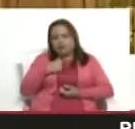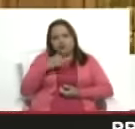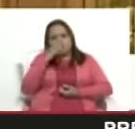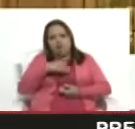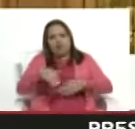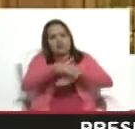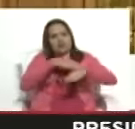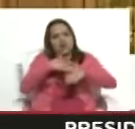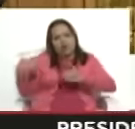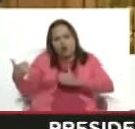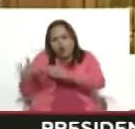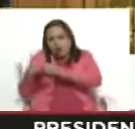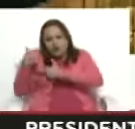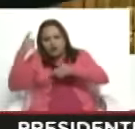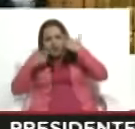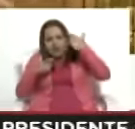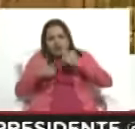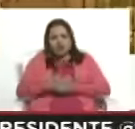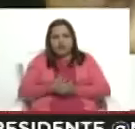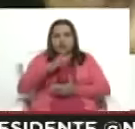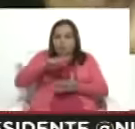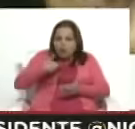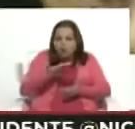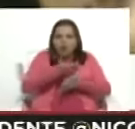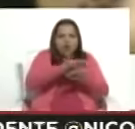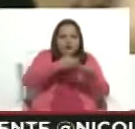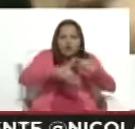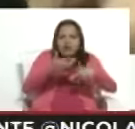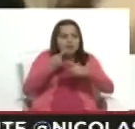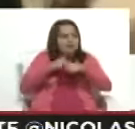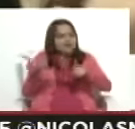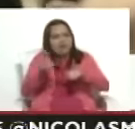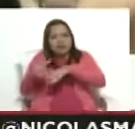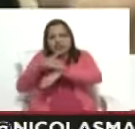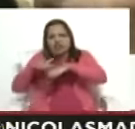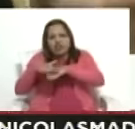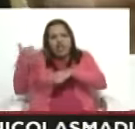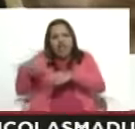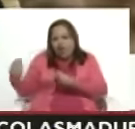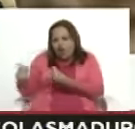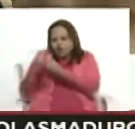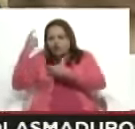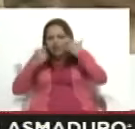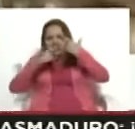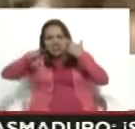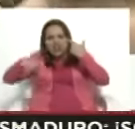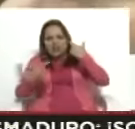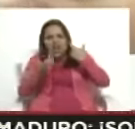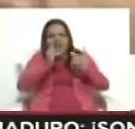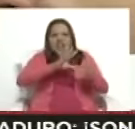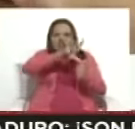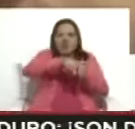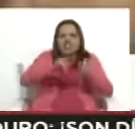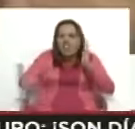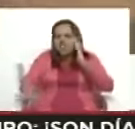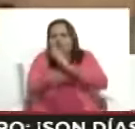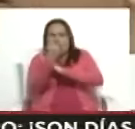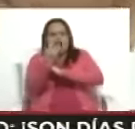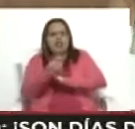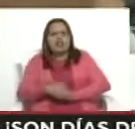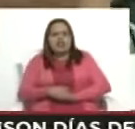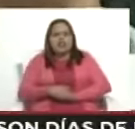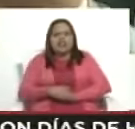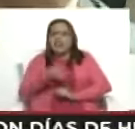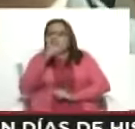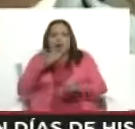no los perdono. Puedo compartir con ellos lo que sean, pero yo no perdono a los que estuvieron al lado de Chávez, se han convertido en corruptos, en traidores, en